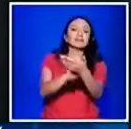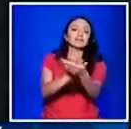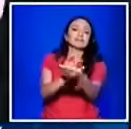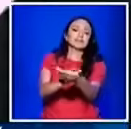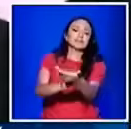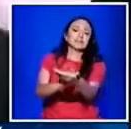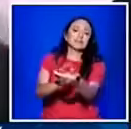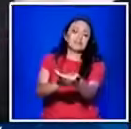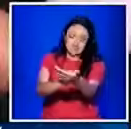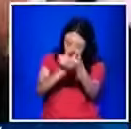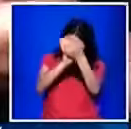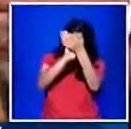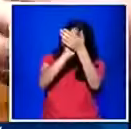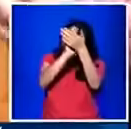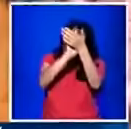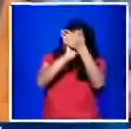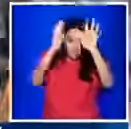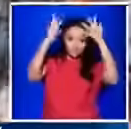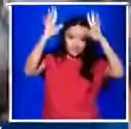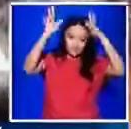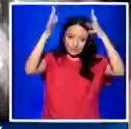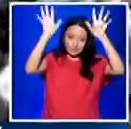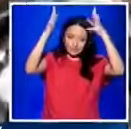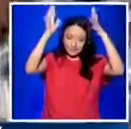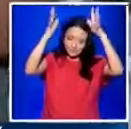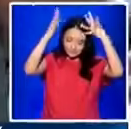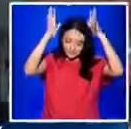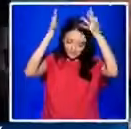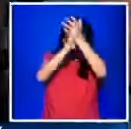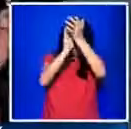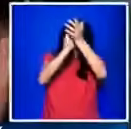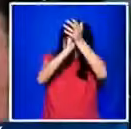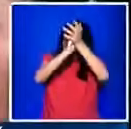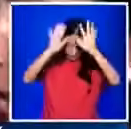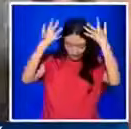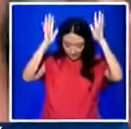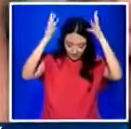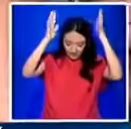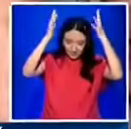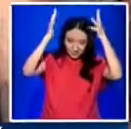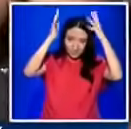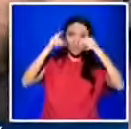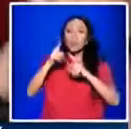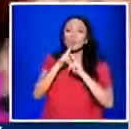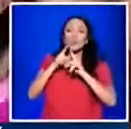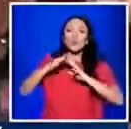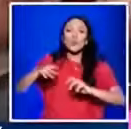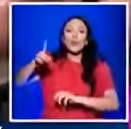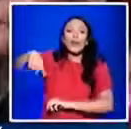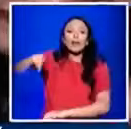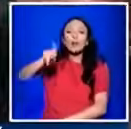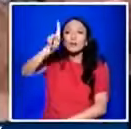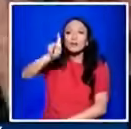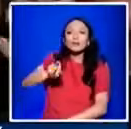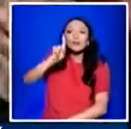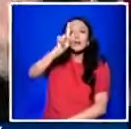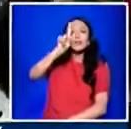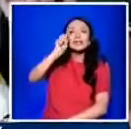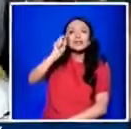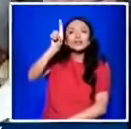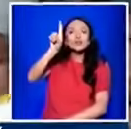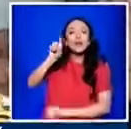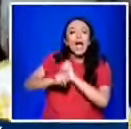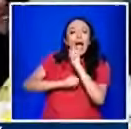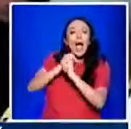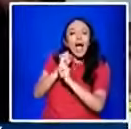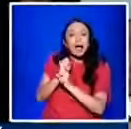por favor, para el cumpleañero. Acá estamos, se vive la fiesta, se vive la fiesta. 101 años, están los hijos, los